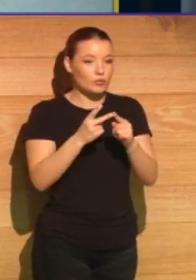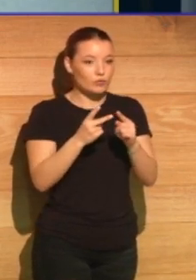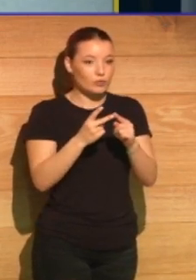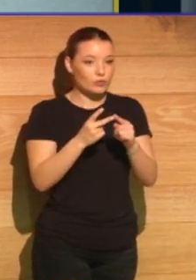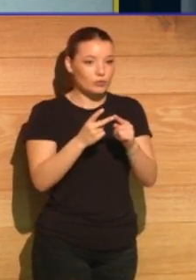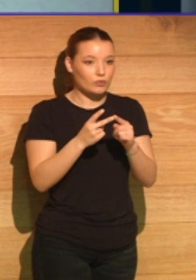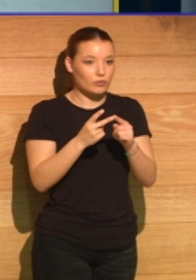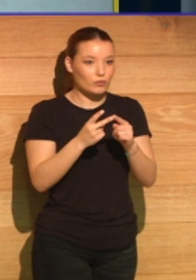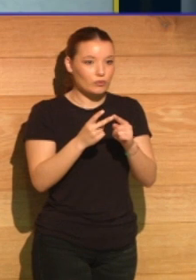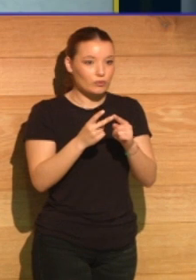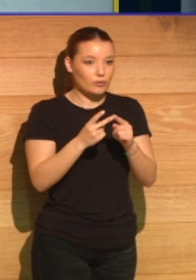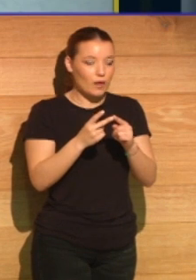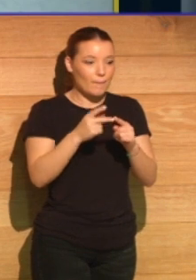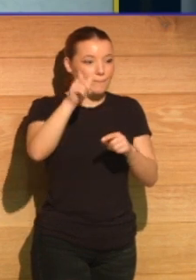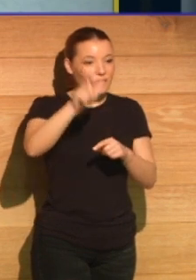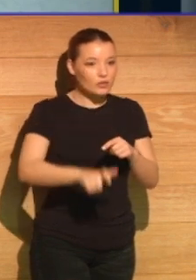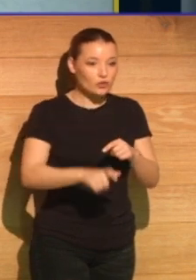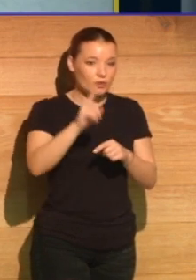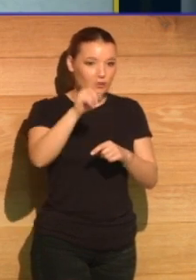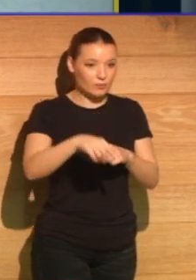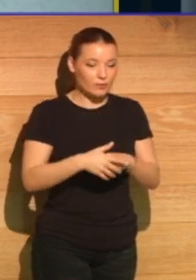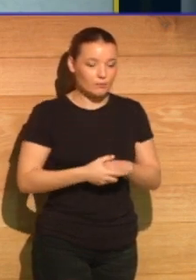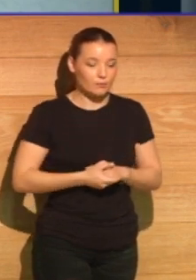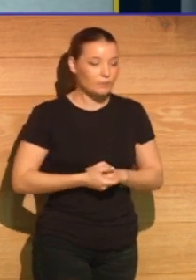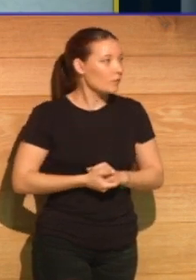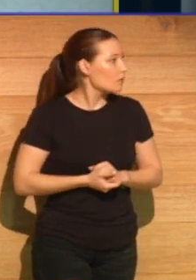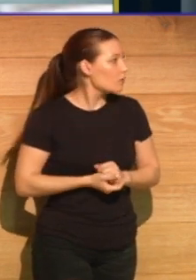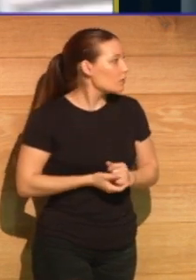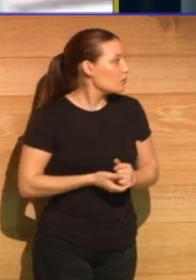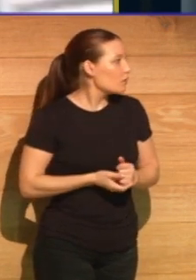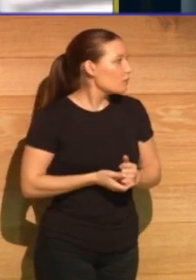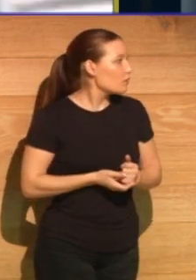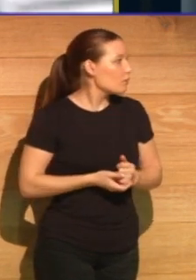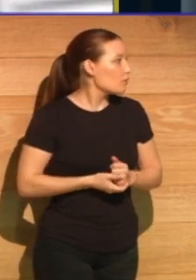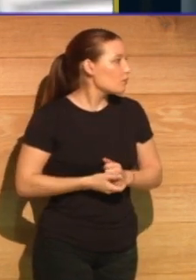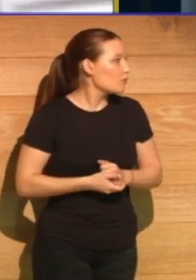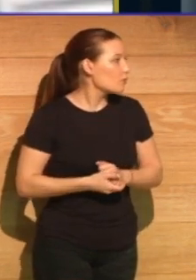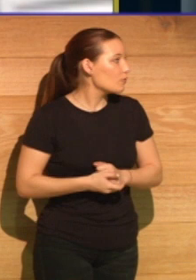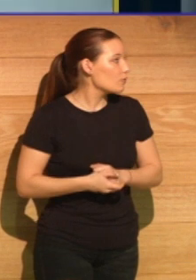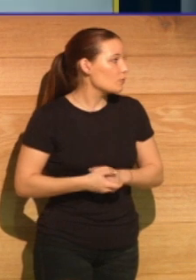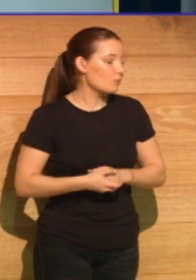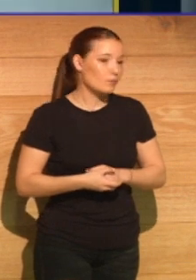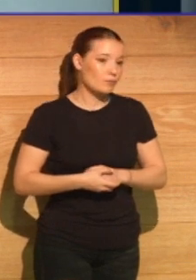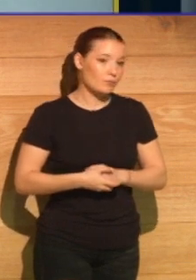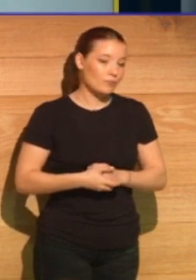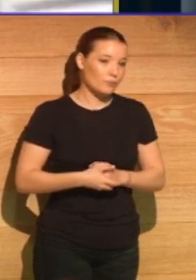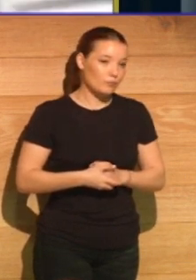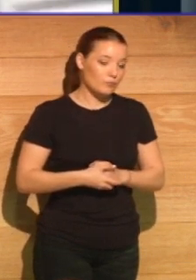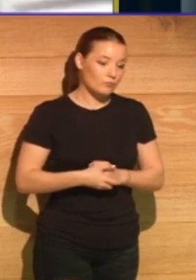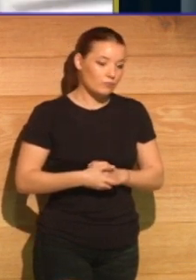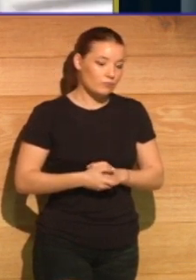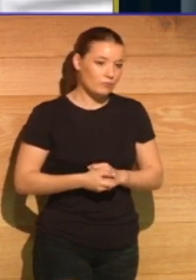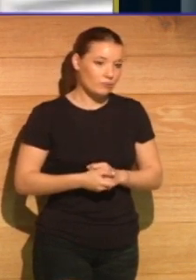la persona, cómo era Teresa, y yo digo lo mismo que